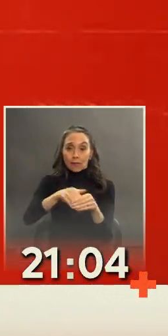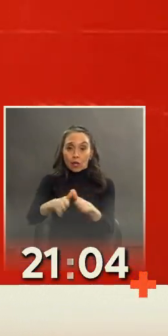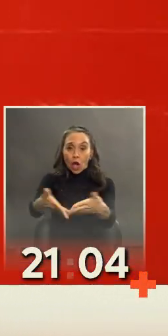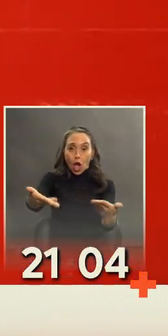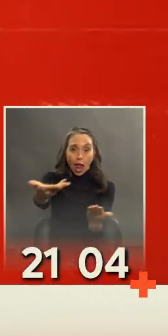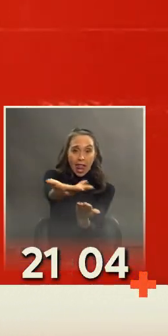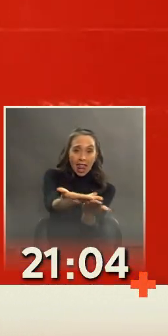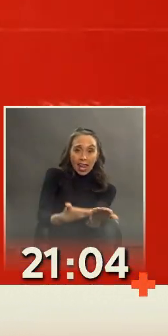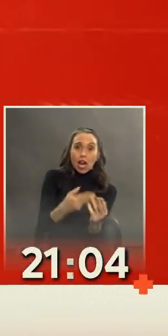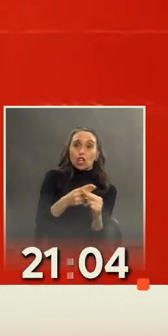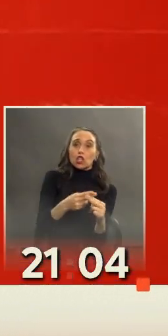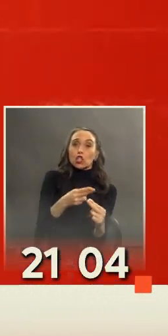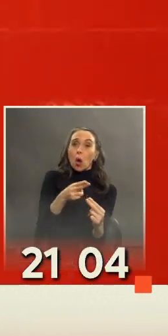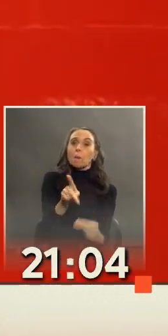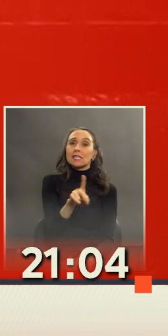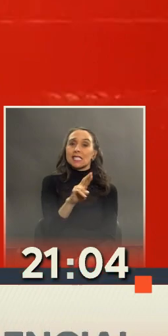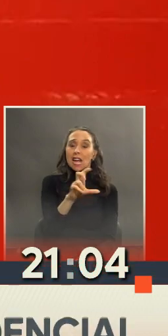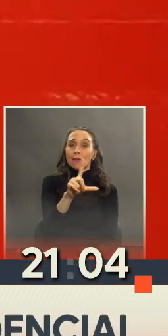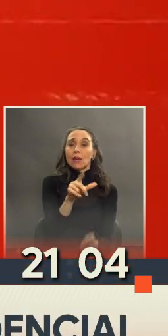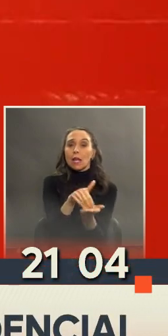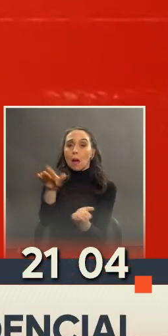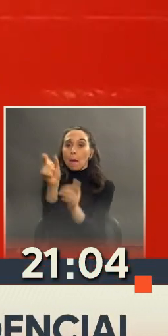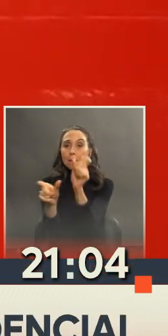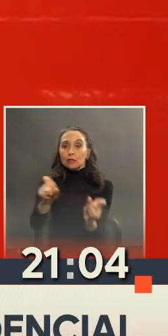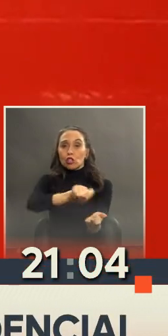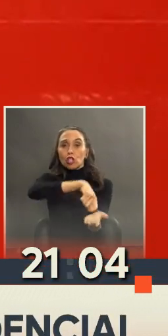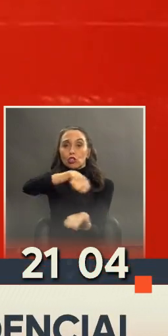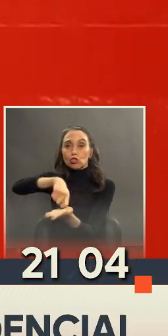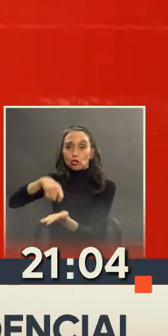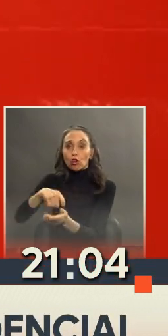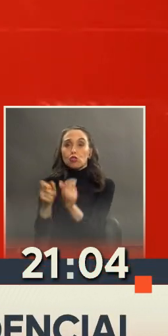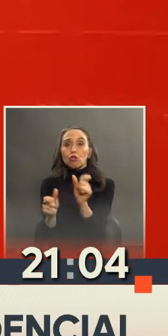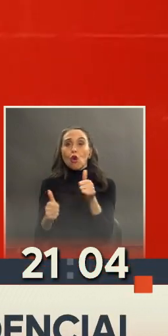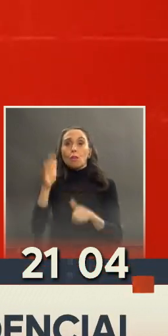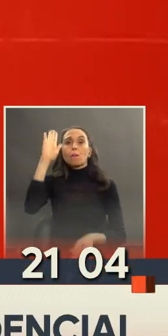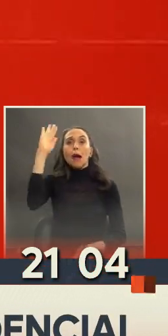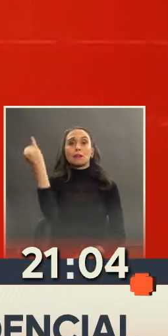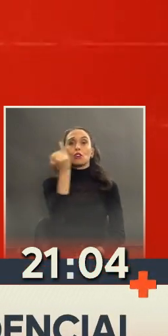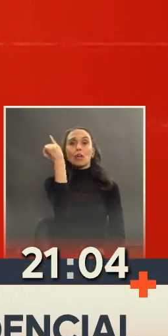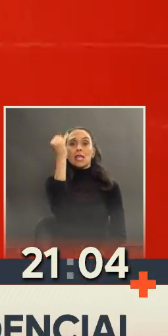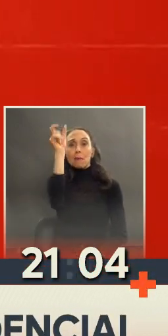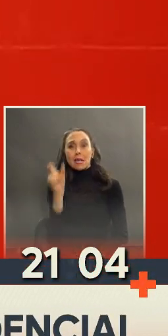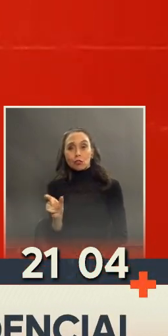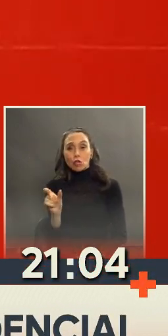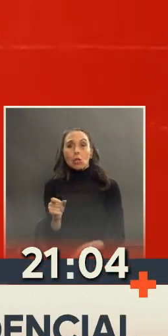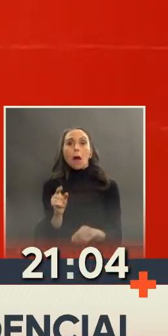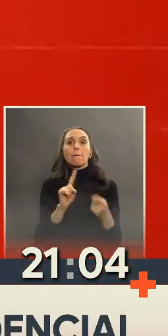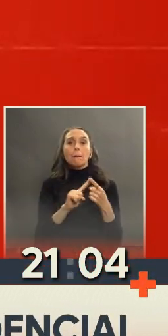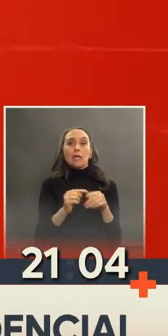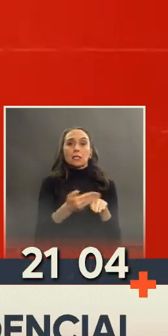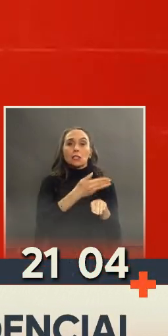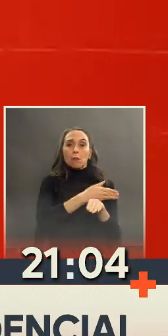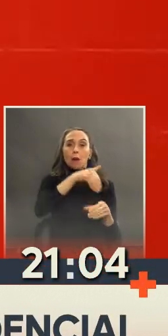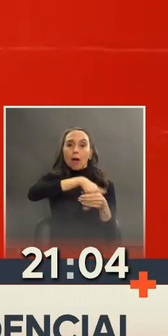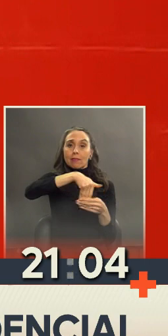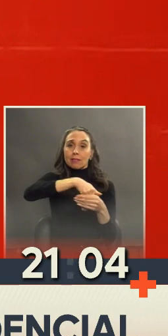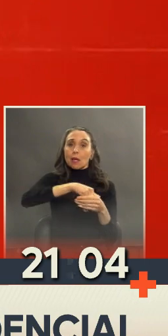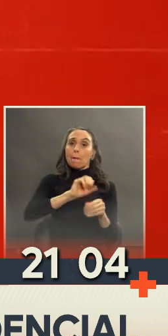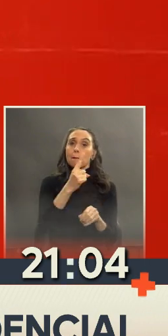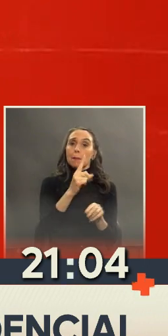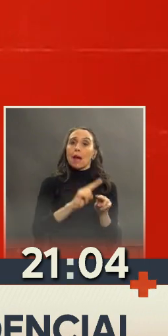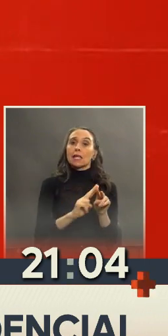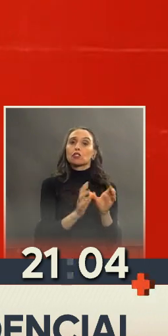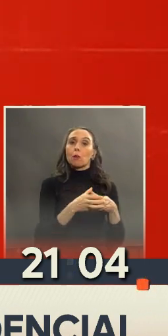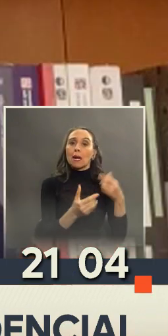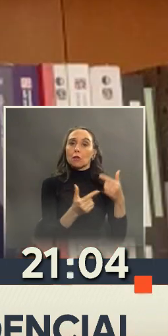permita excluir a aquellas personas militantes e independientes que participaron de la primaria tanto de la derecha como del Frente Amplio y del